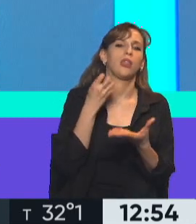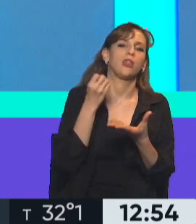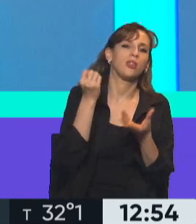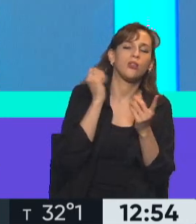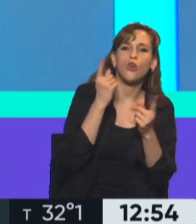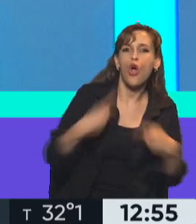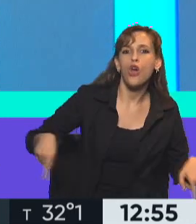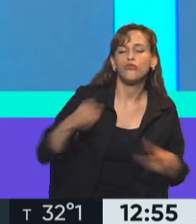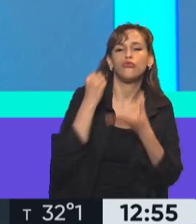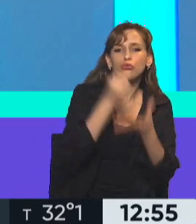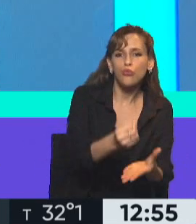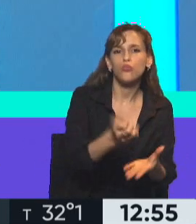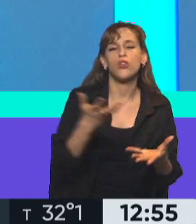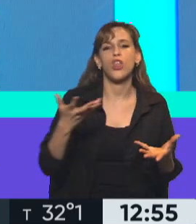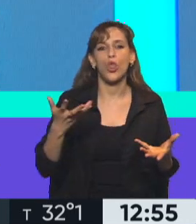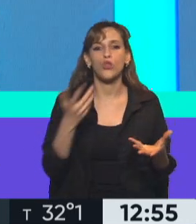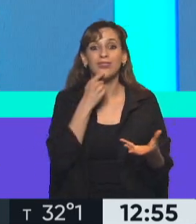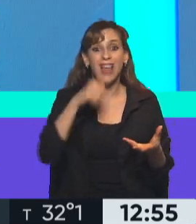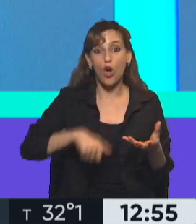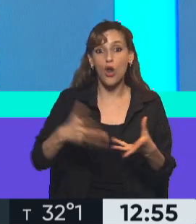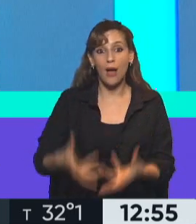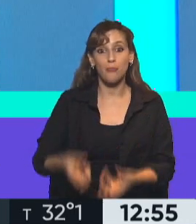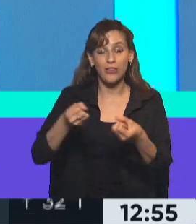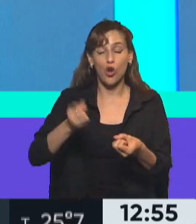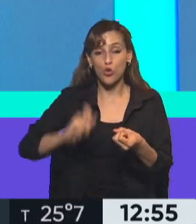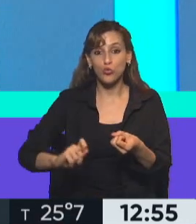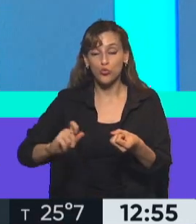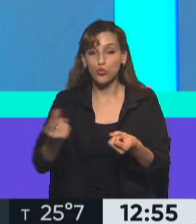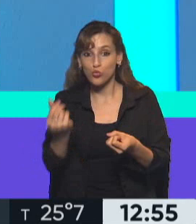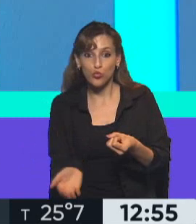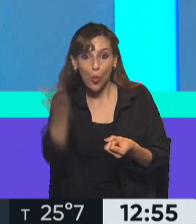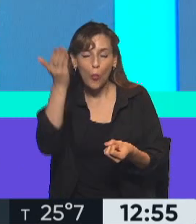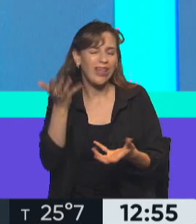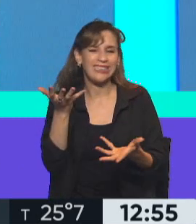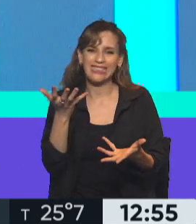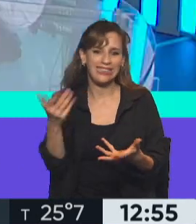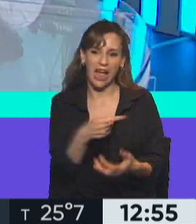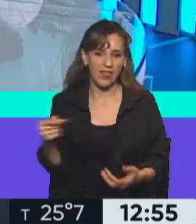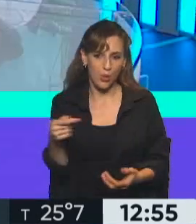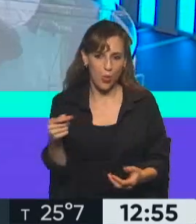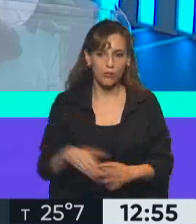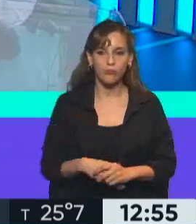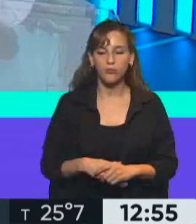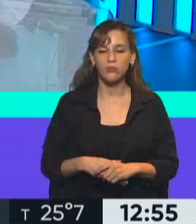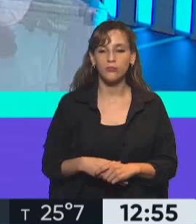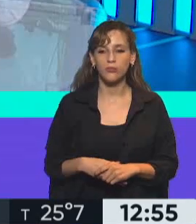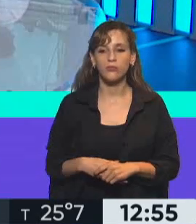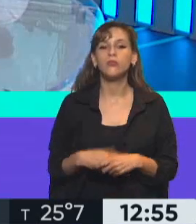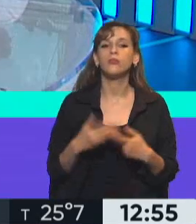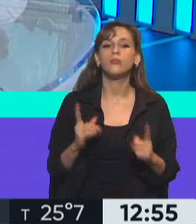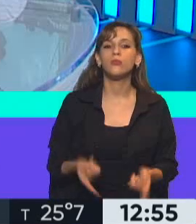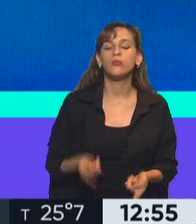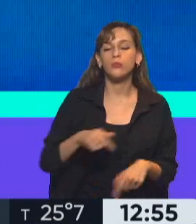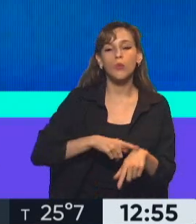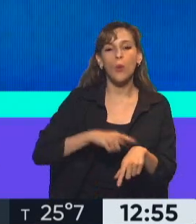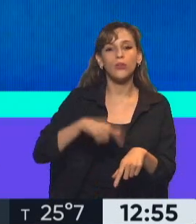dispare el precio del barril, de momento no es un escenario muy conveniente, muy favorable. A ver, hablando de escenarios, Martín, a partir de este